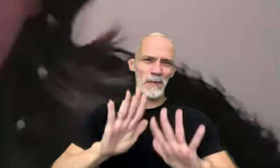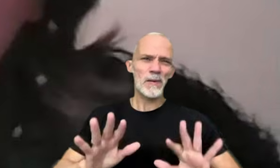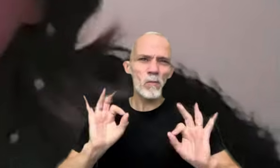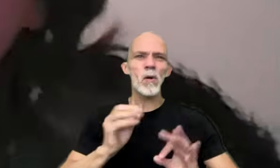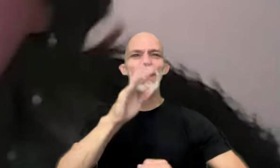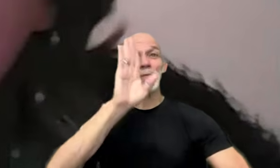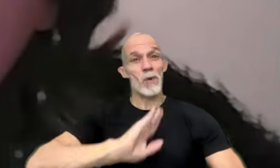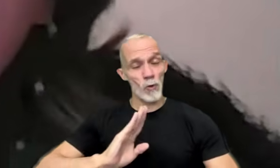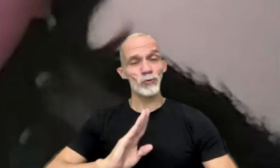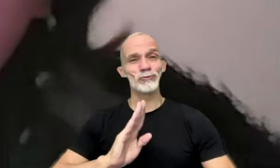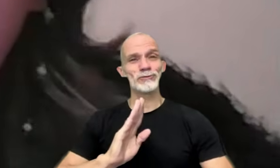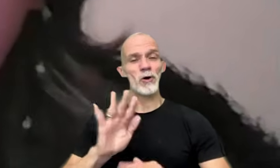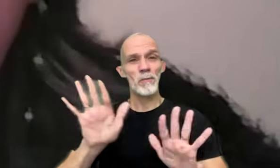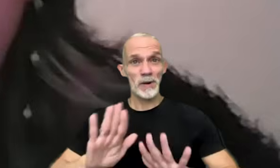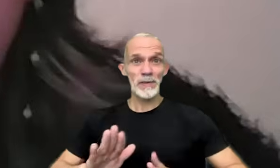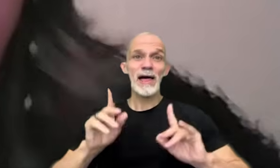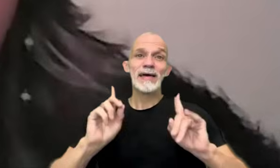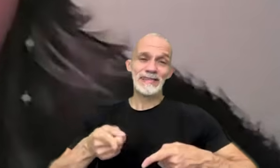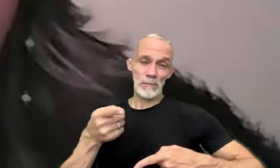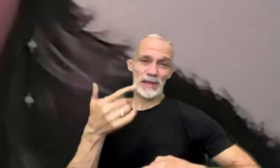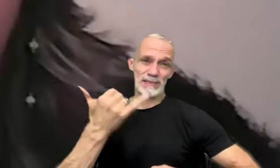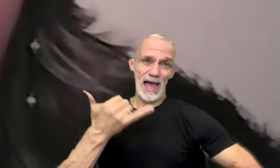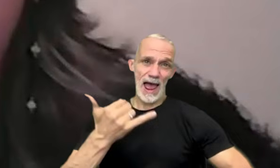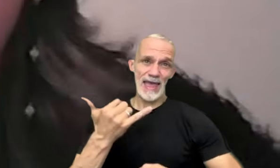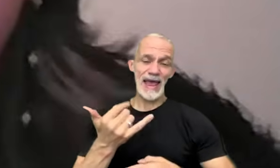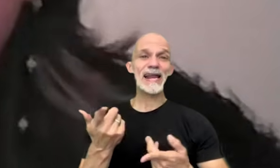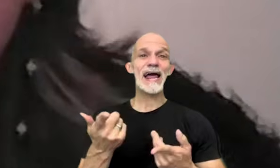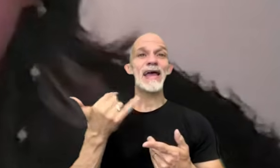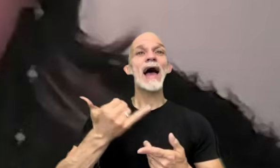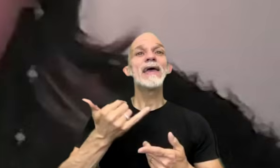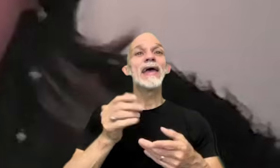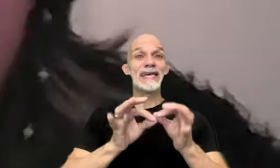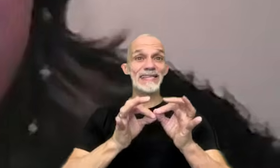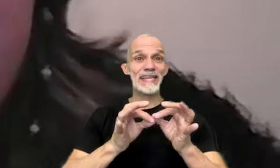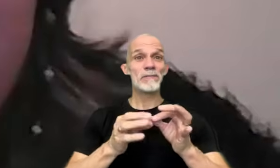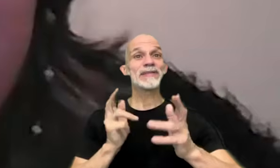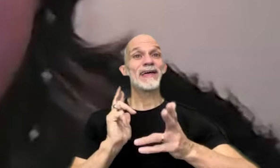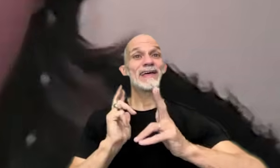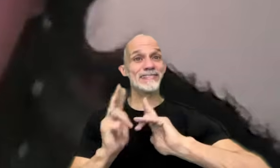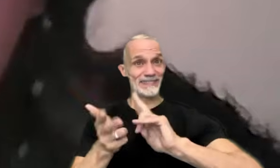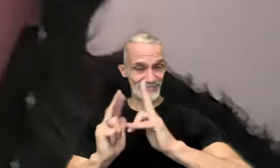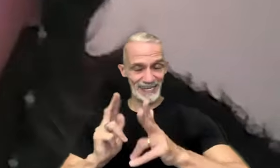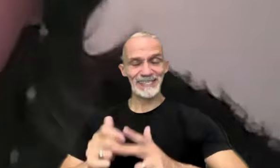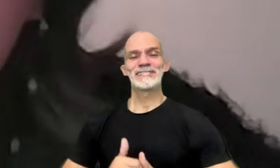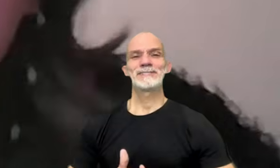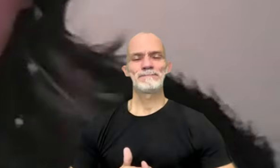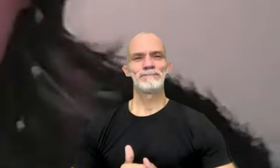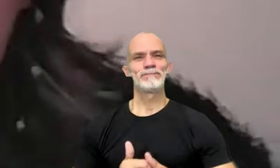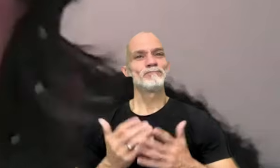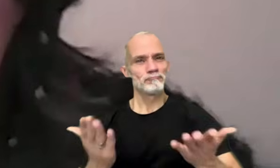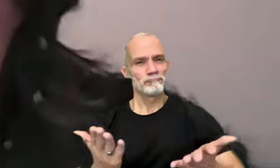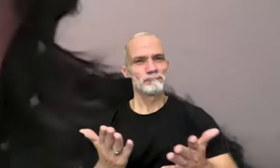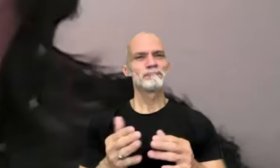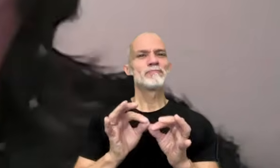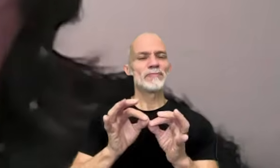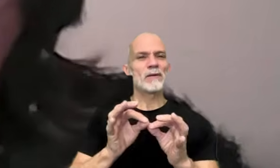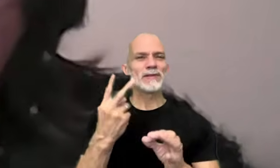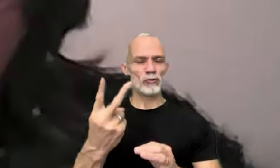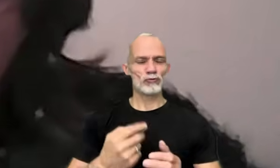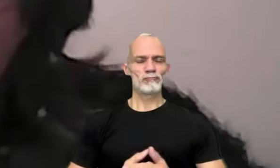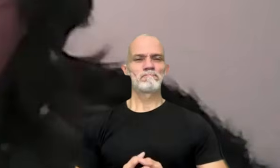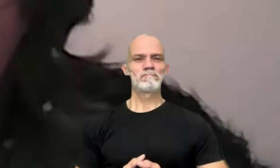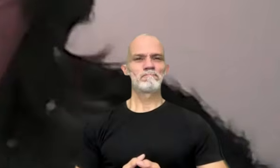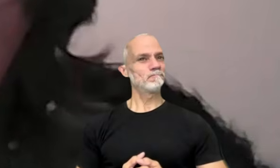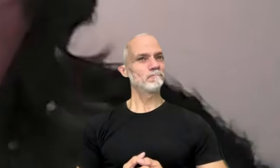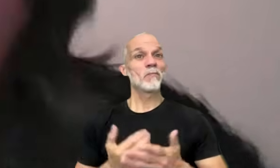para hipoacúsicos y también contamos con intérpretes de señas. Eh,